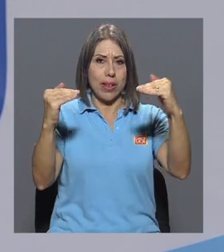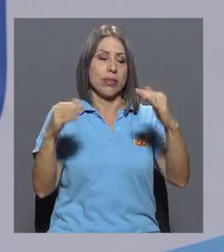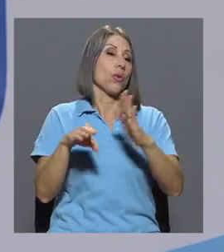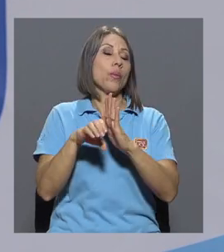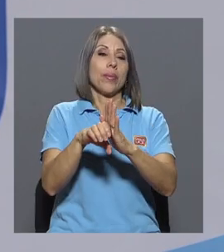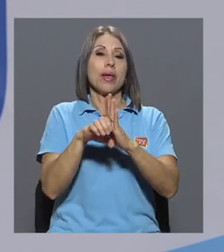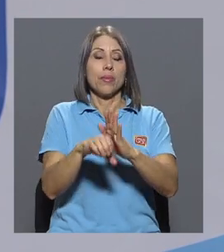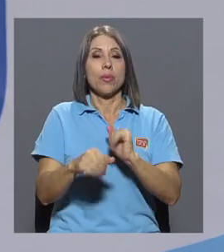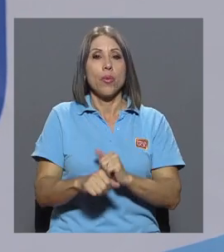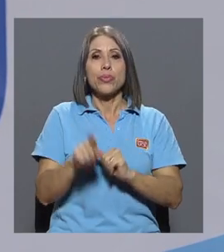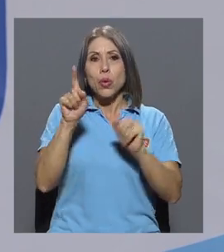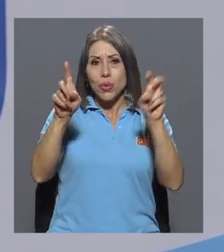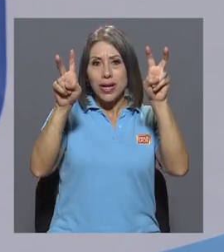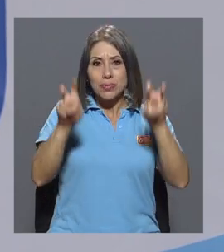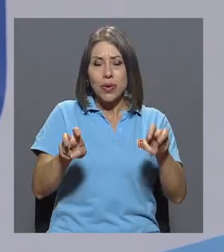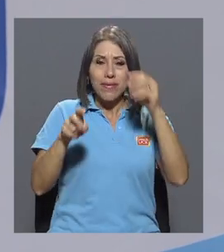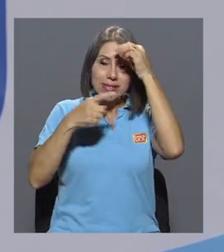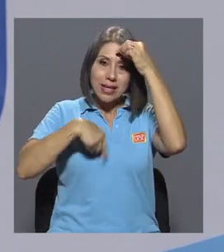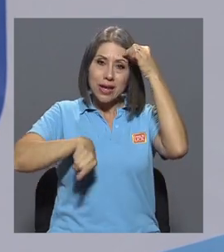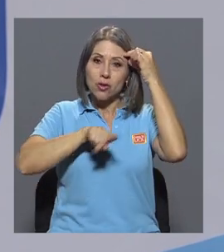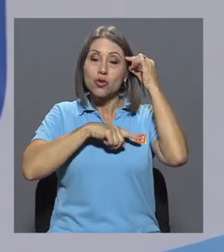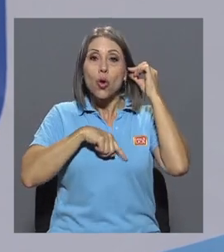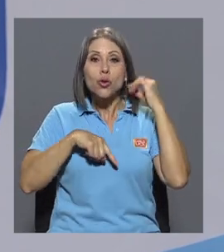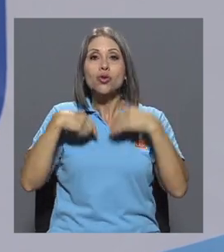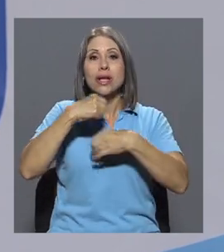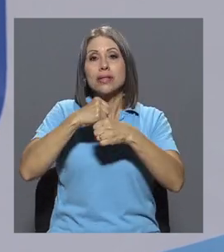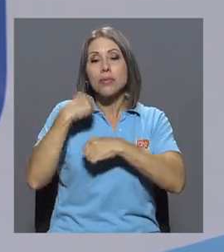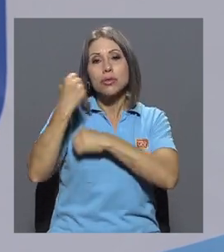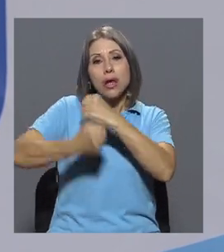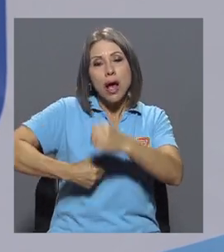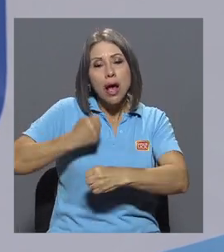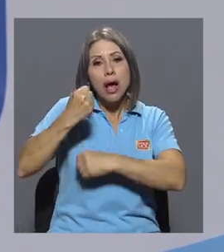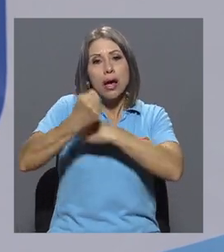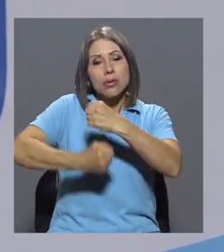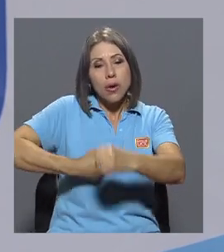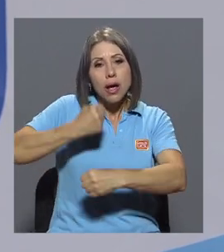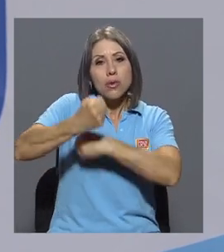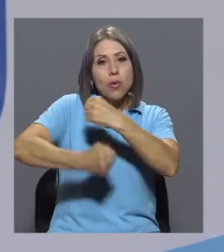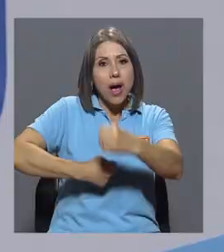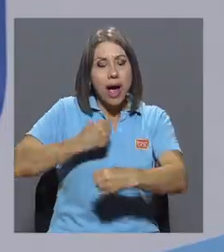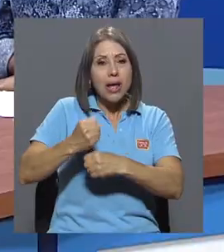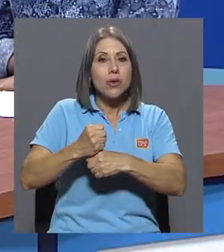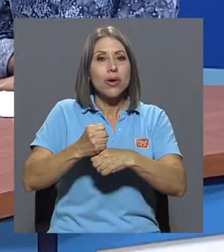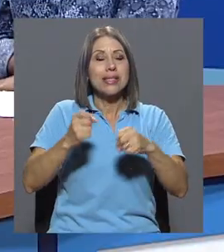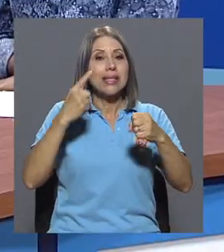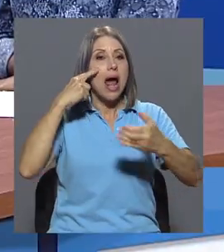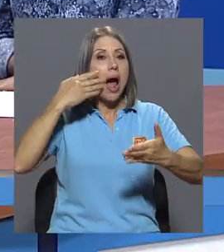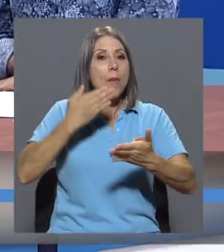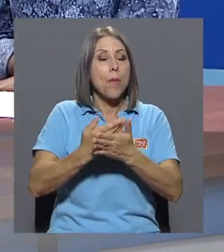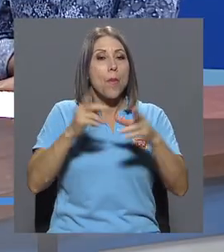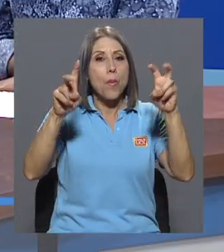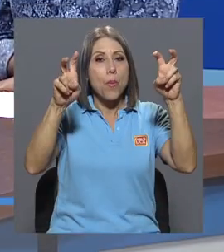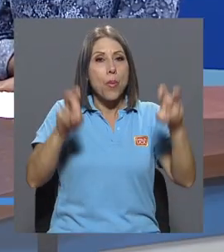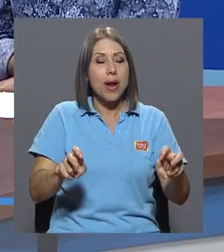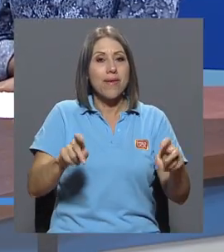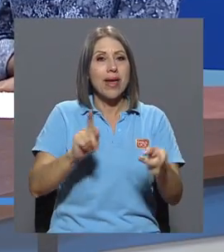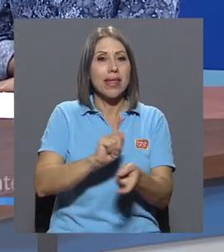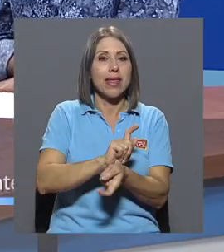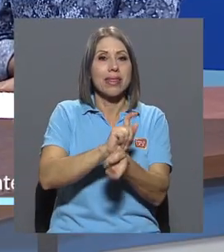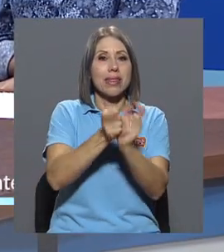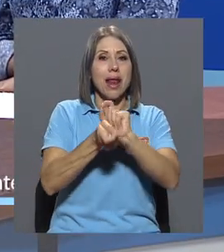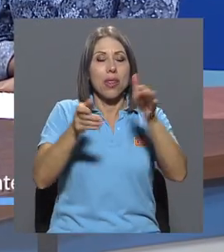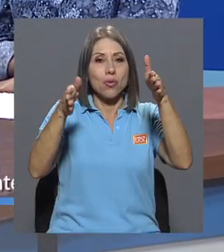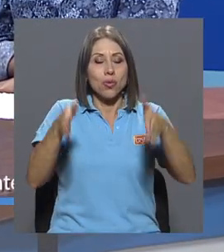una de las pruebas que hemos que año a año hacemos es la de traductores para el ministerio de relaciones